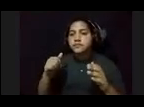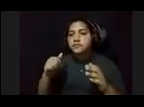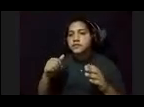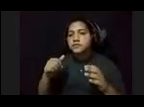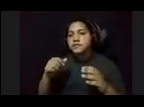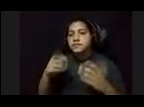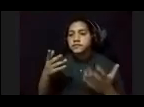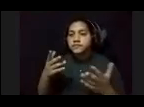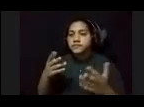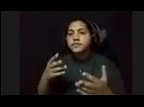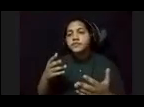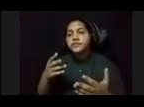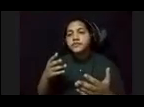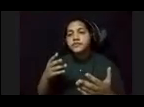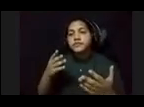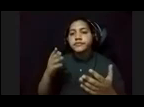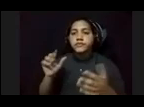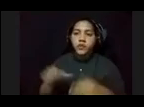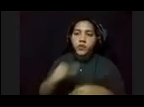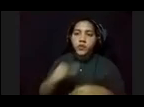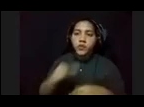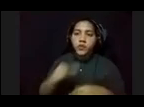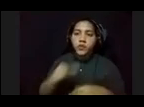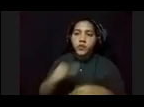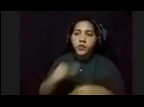obra sobre La Perla resulta ser la propuesta